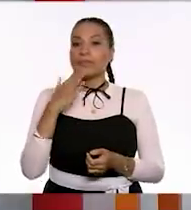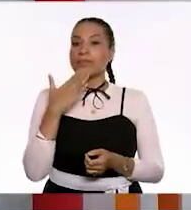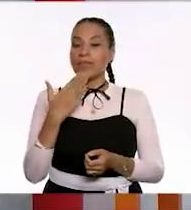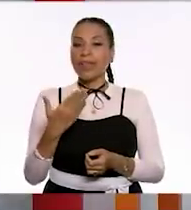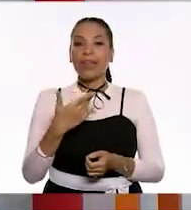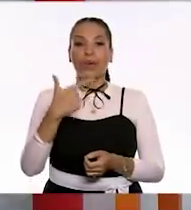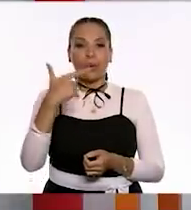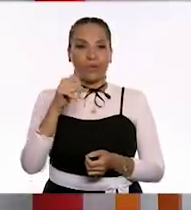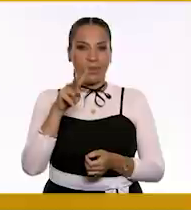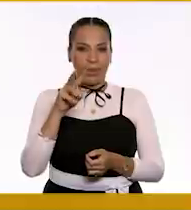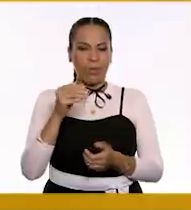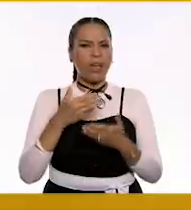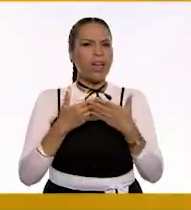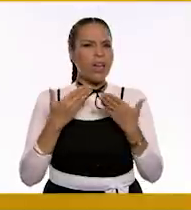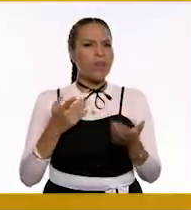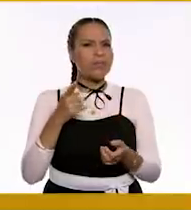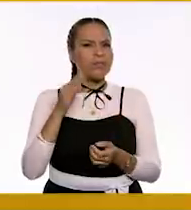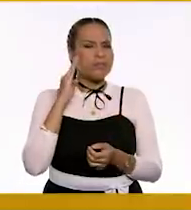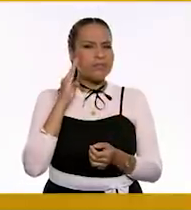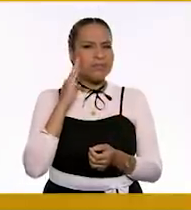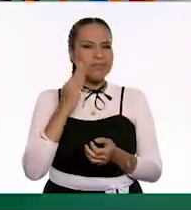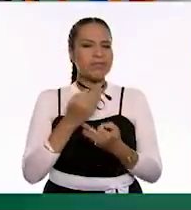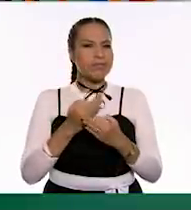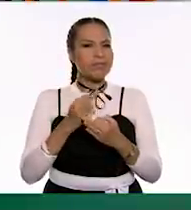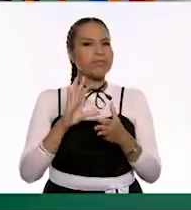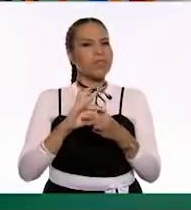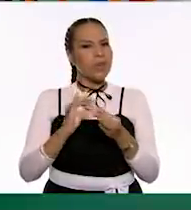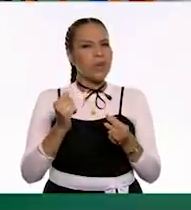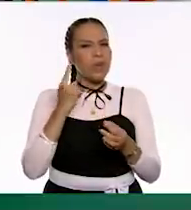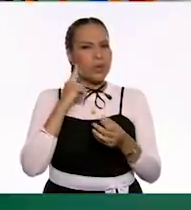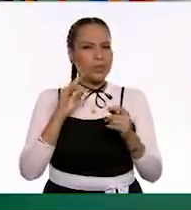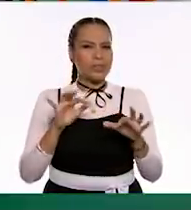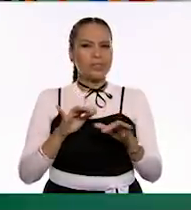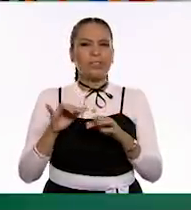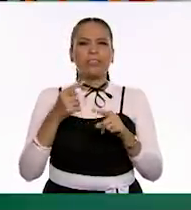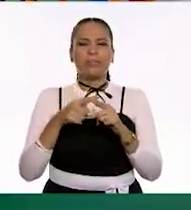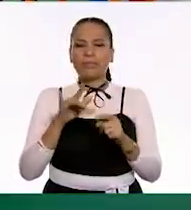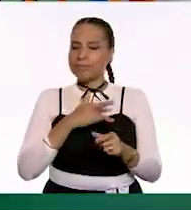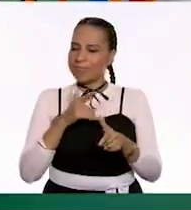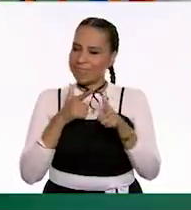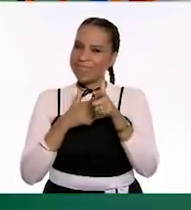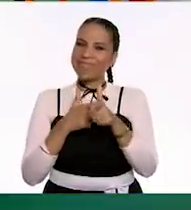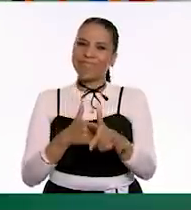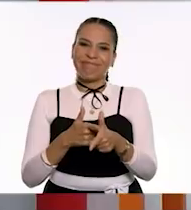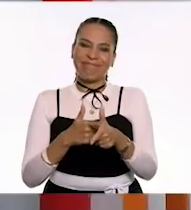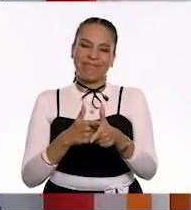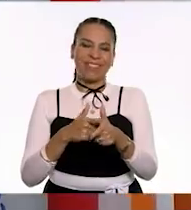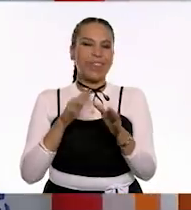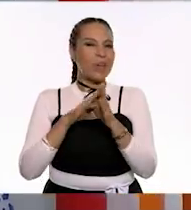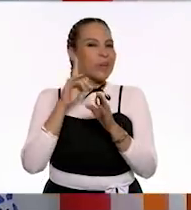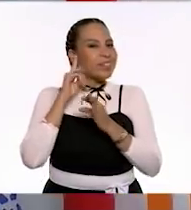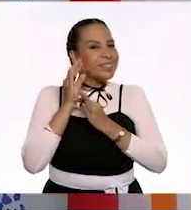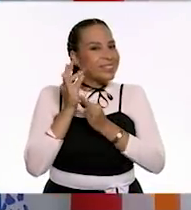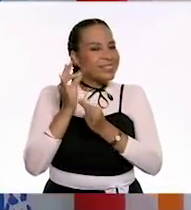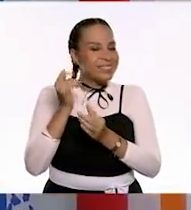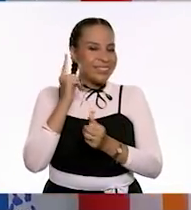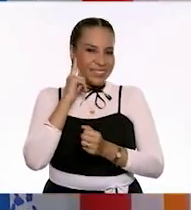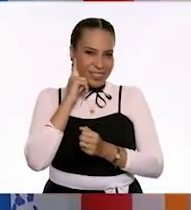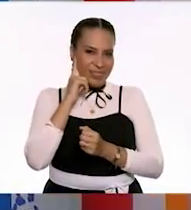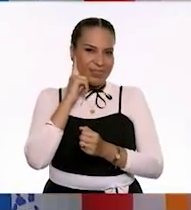Gustavo. Pues ahora, ¿qué te parece si nos interpretas otra melodía para seguir afinando nuestra